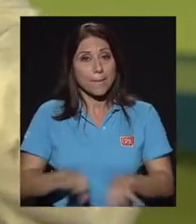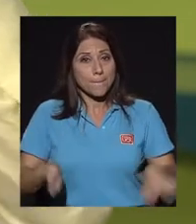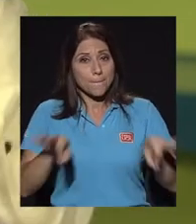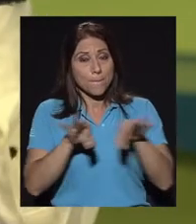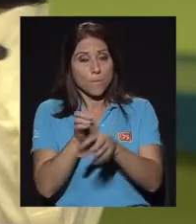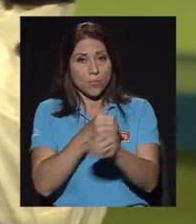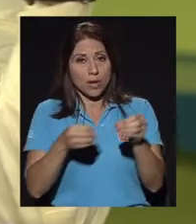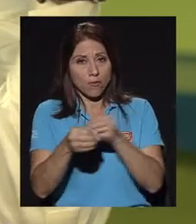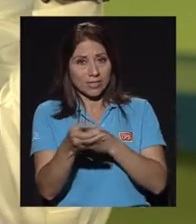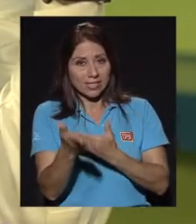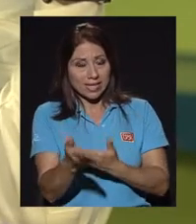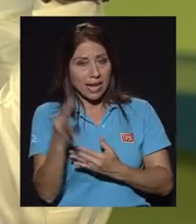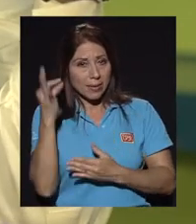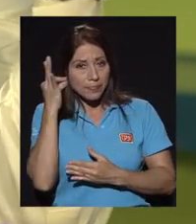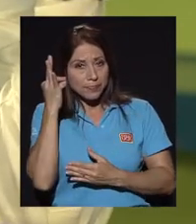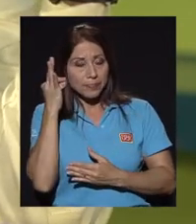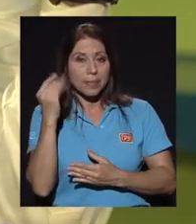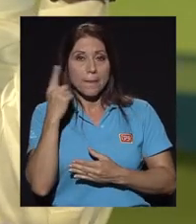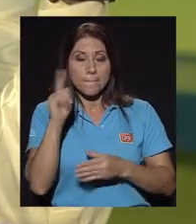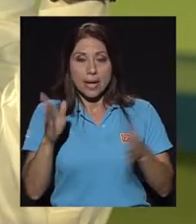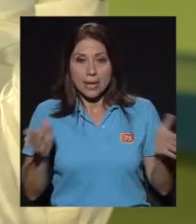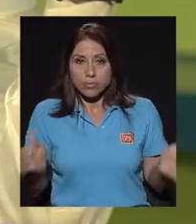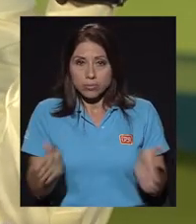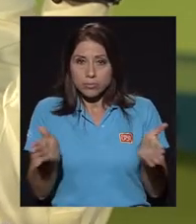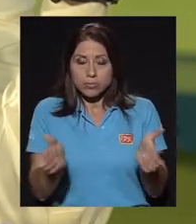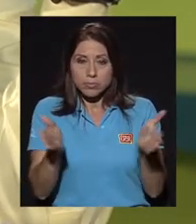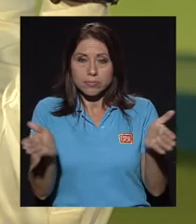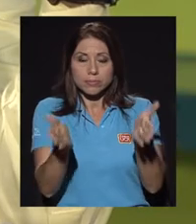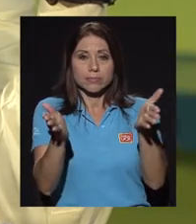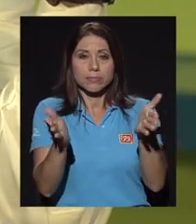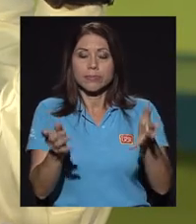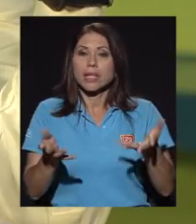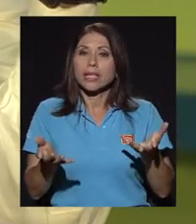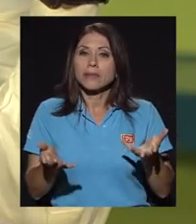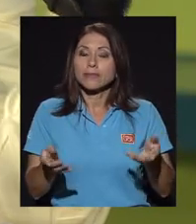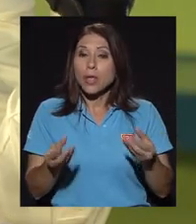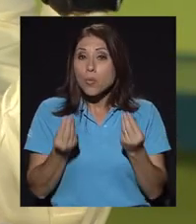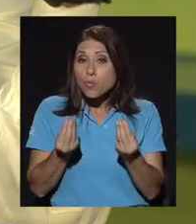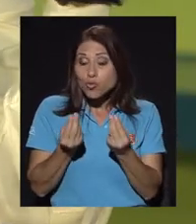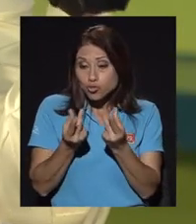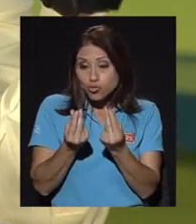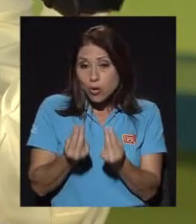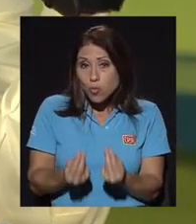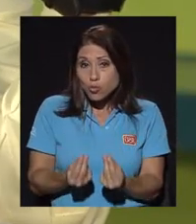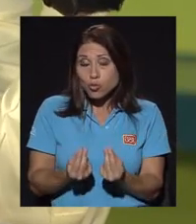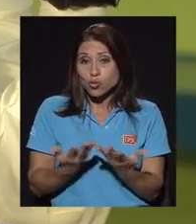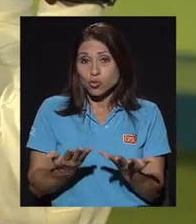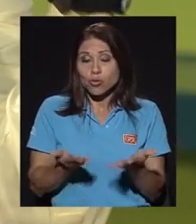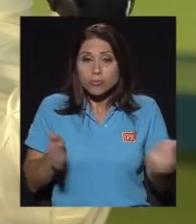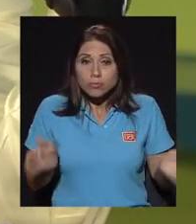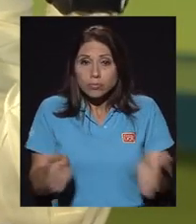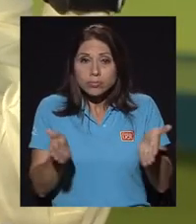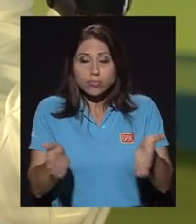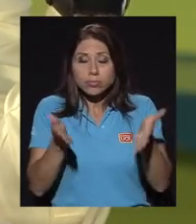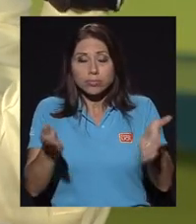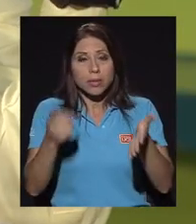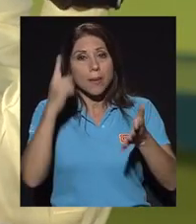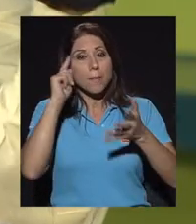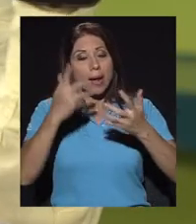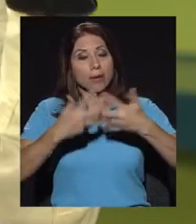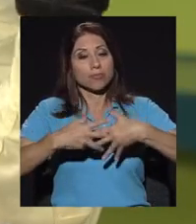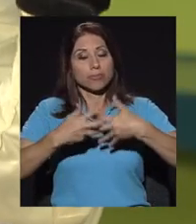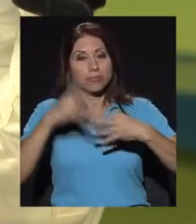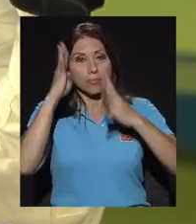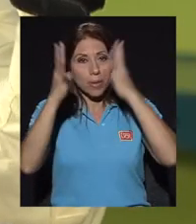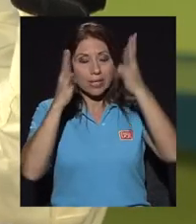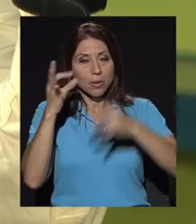en promoverse para darle y promover muchas de las de los recursos que hoy el Estado tiene para incentivar el emprendedurismo de la mujer.